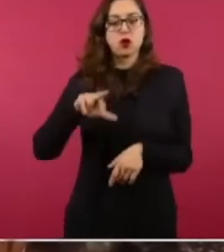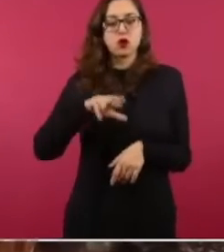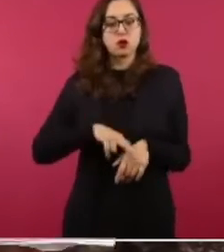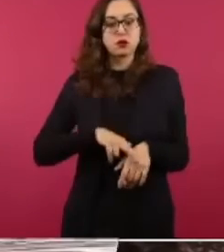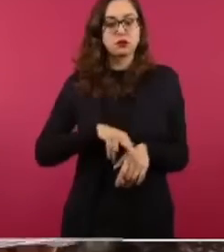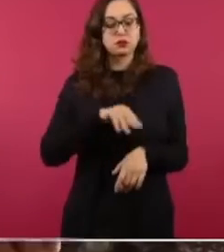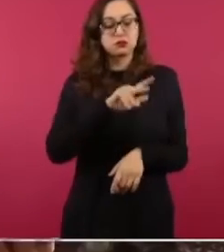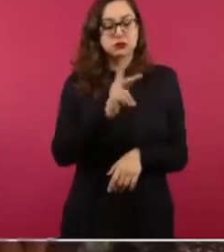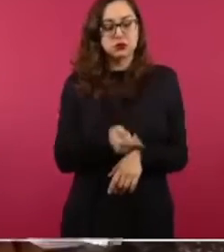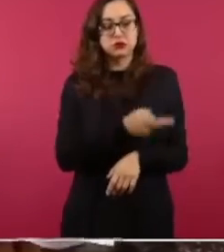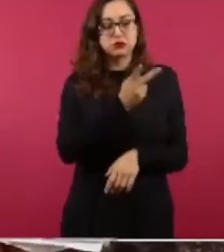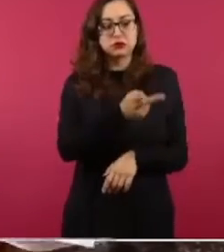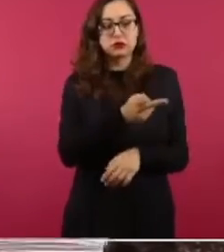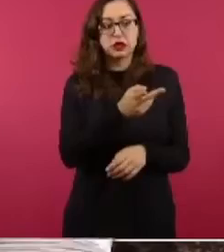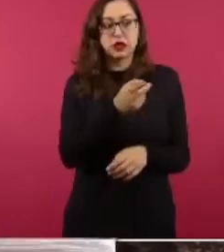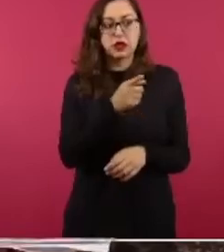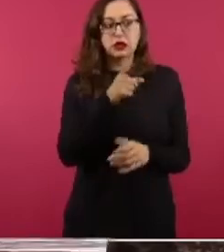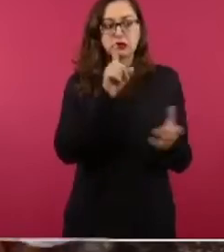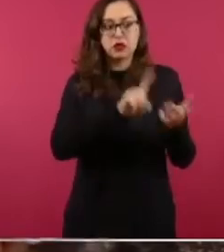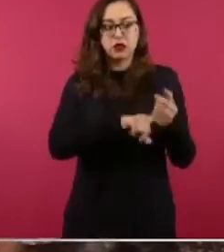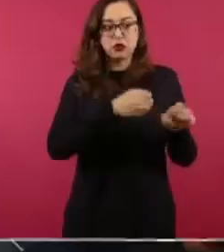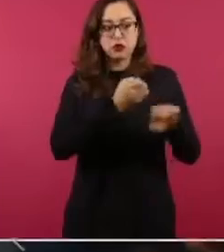estas